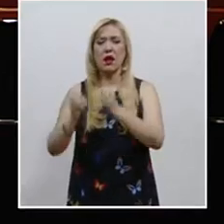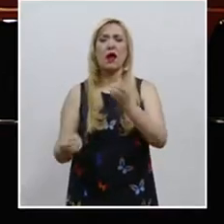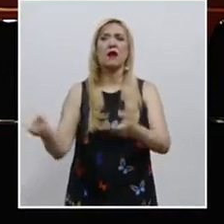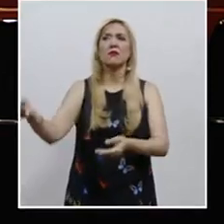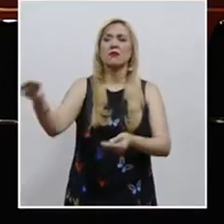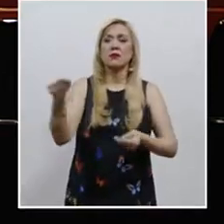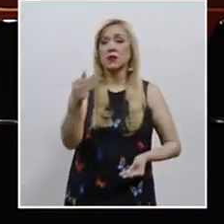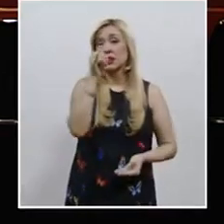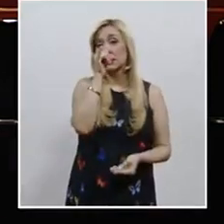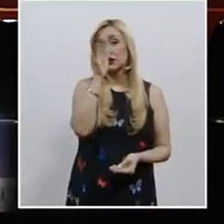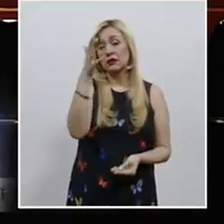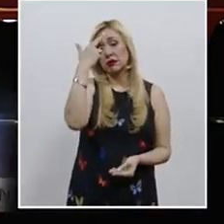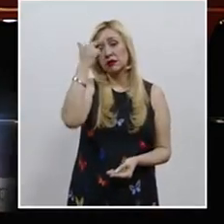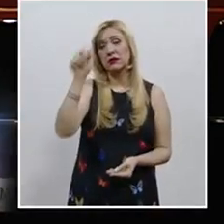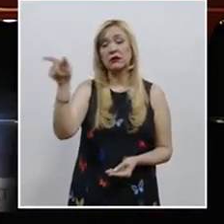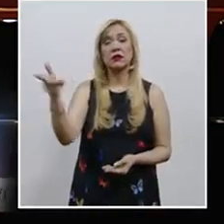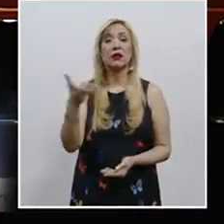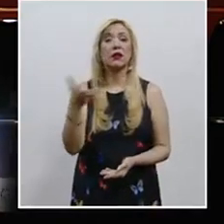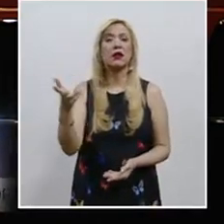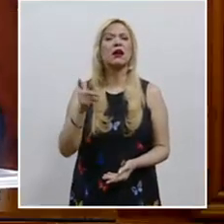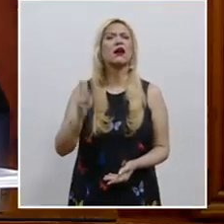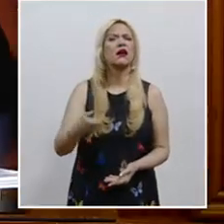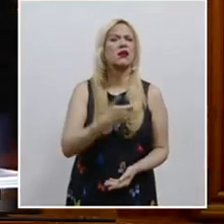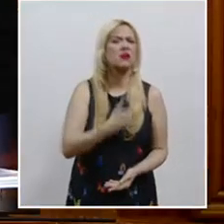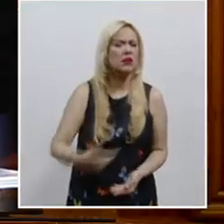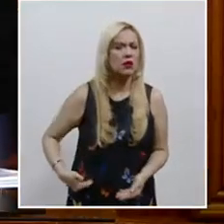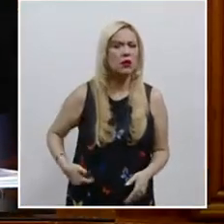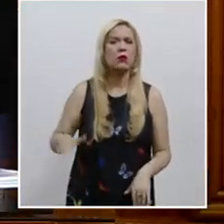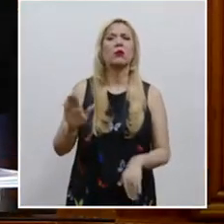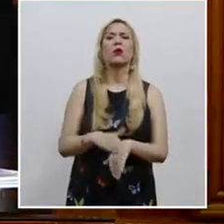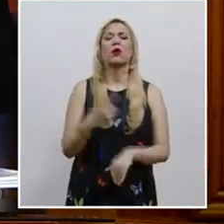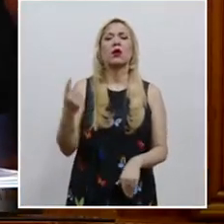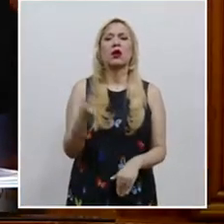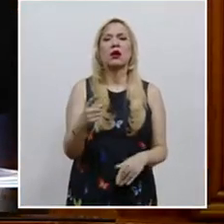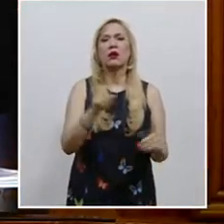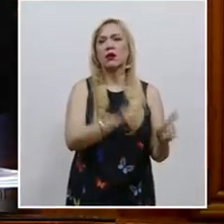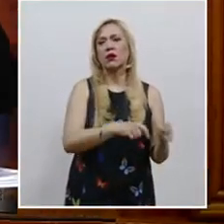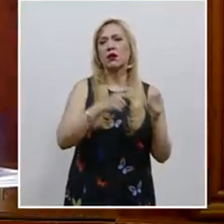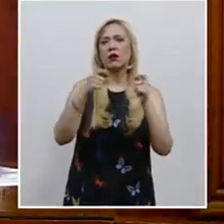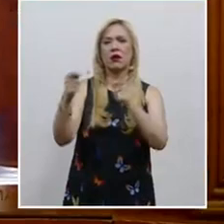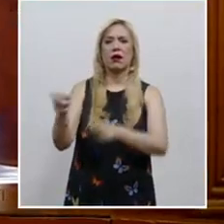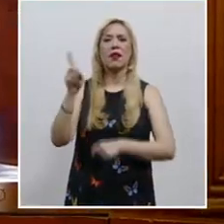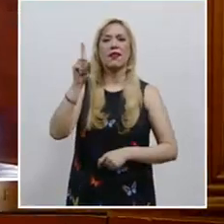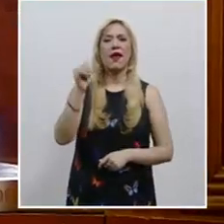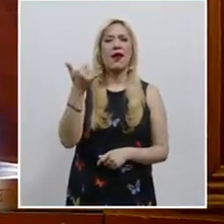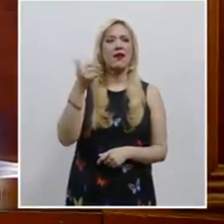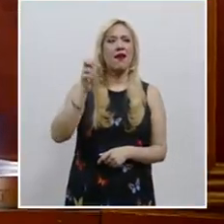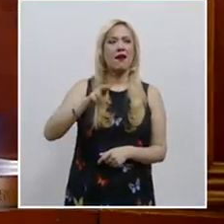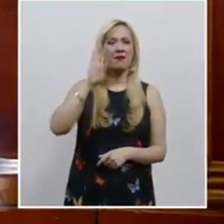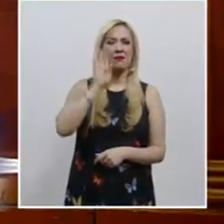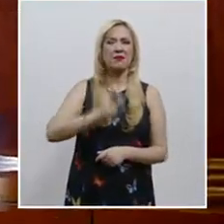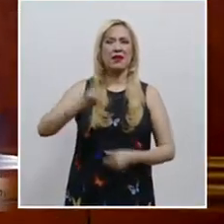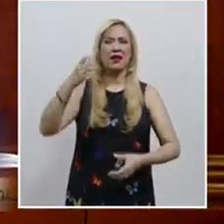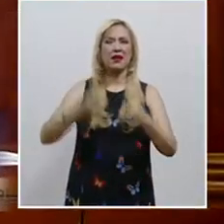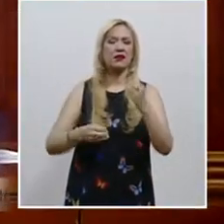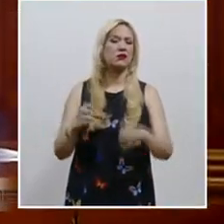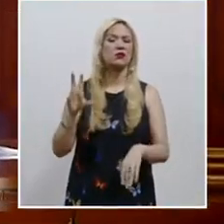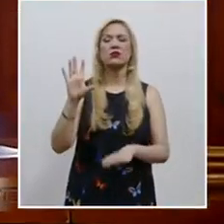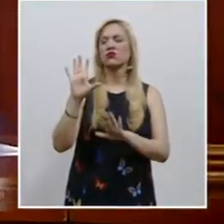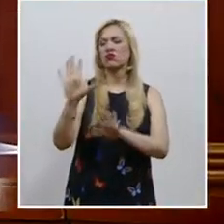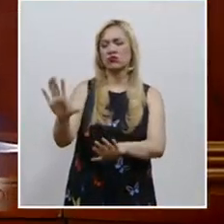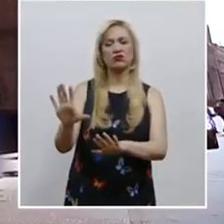de reclamación promovido por el Ejecutivo Federal contra la suspensión que otorgó el ministro Alberto Pérez Dayán contra la reforma a